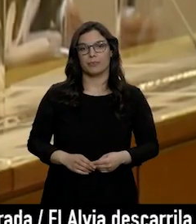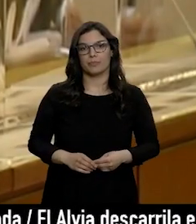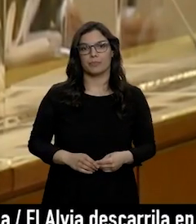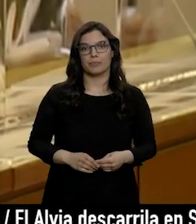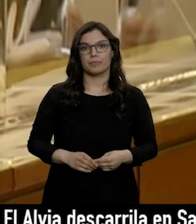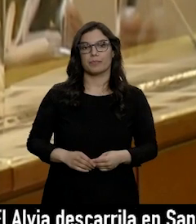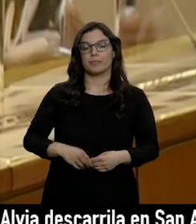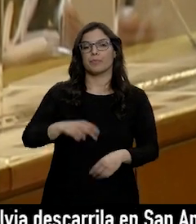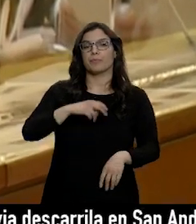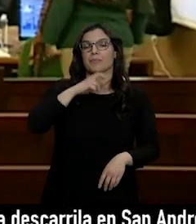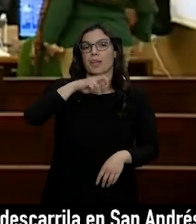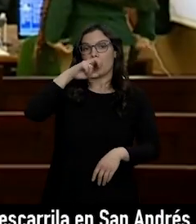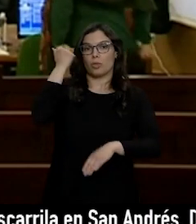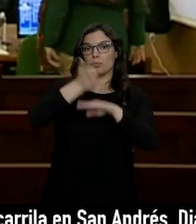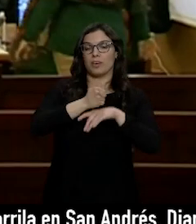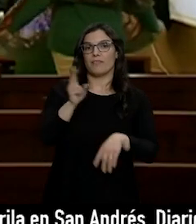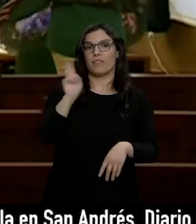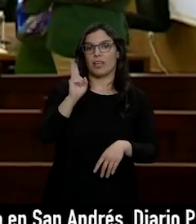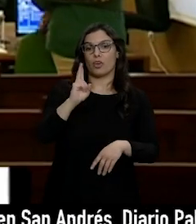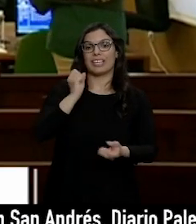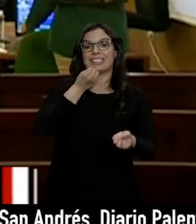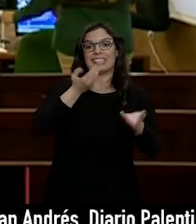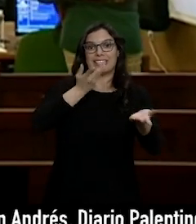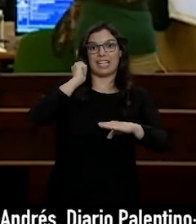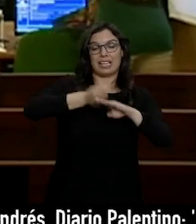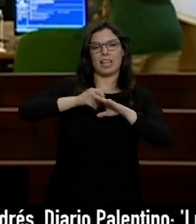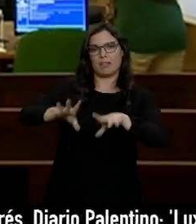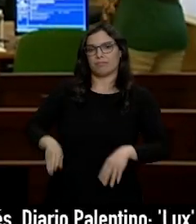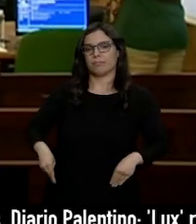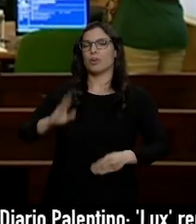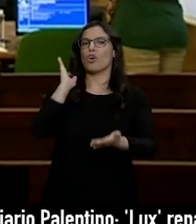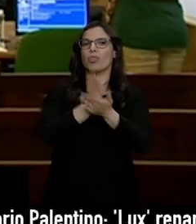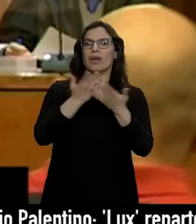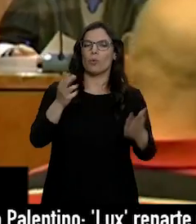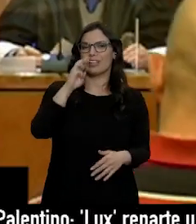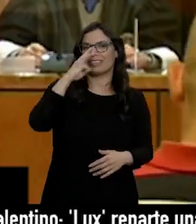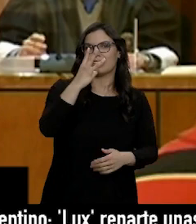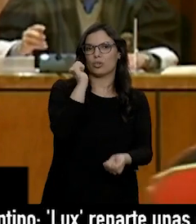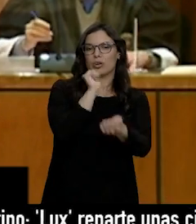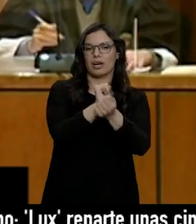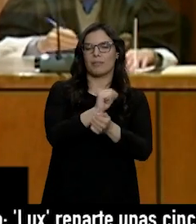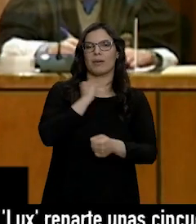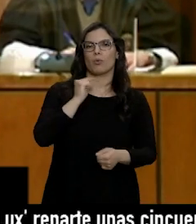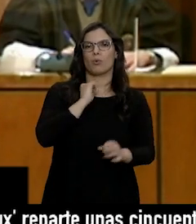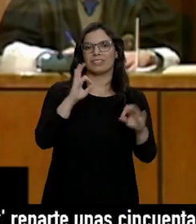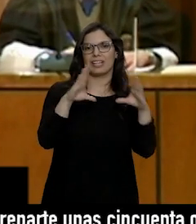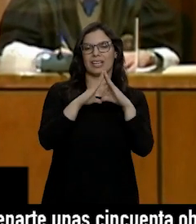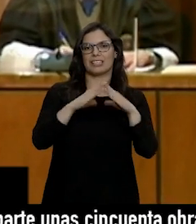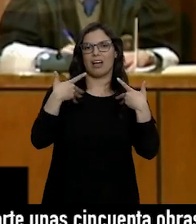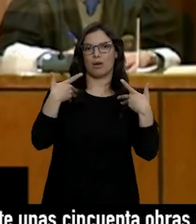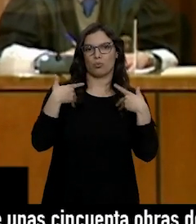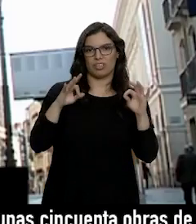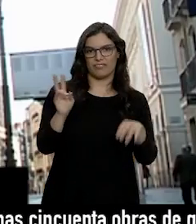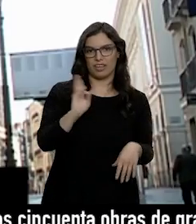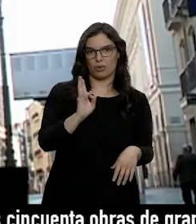El Arzobispado de Valladolid acata la sentencia que ratifica la condena de 3 años de cárcel para el que fuera capellán de la Iglesia de las Angustias